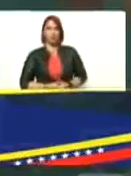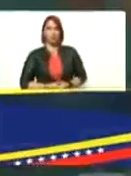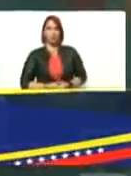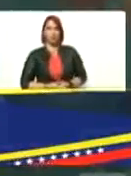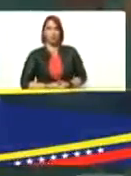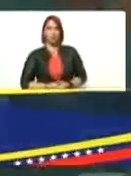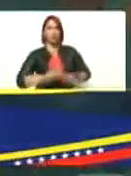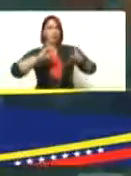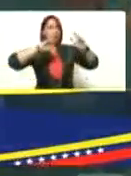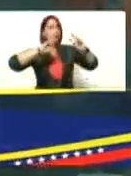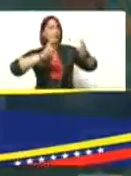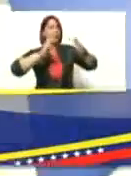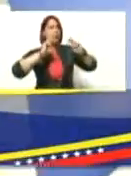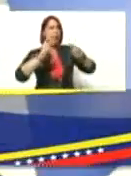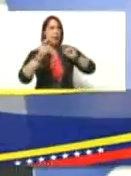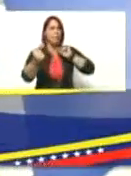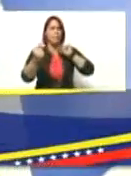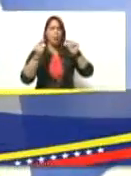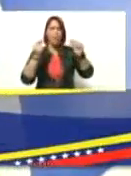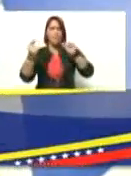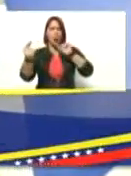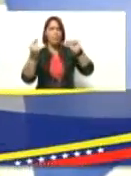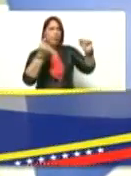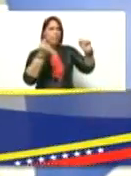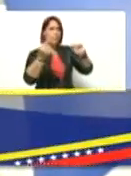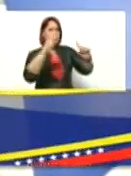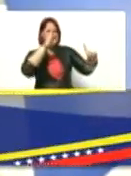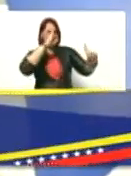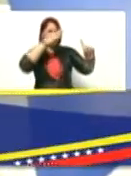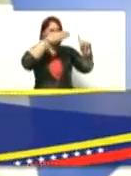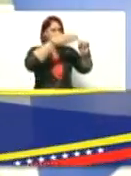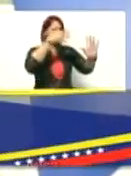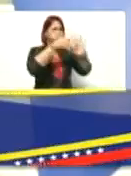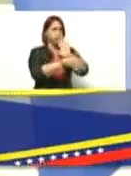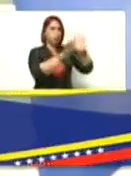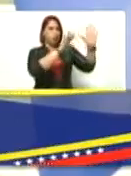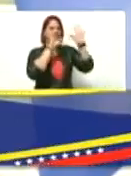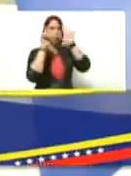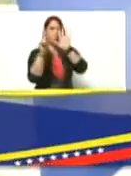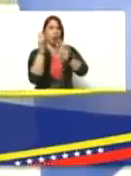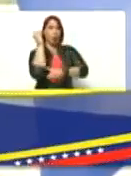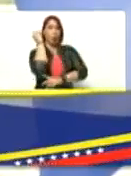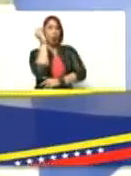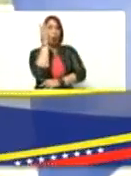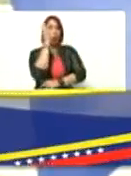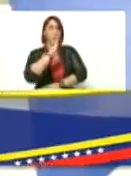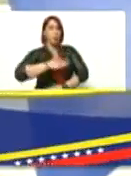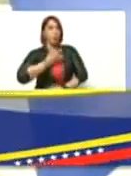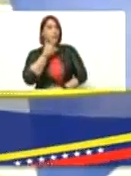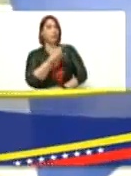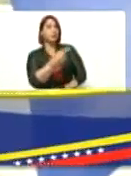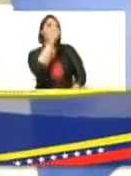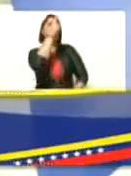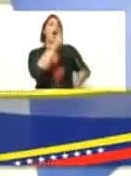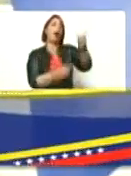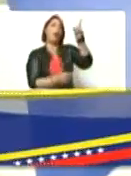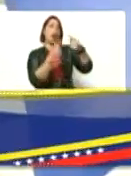Los temas discutidos centrales en este 16º Congreso podemos mencionar